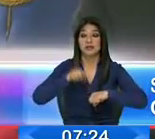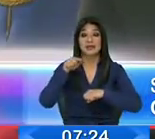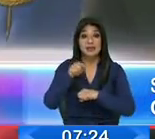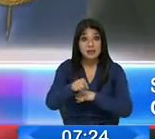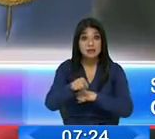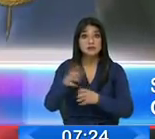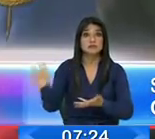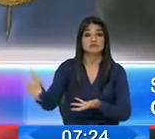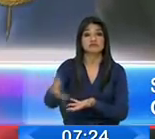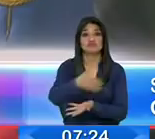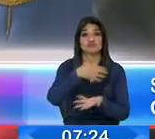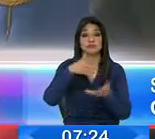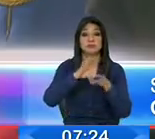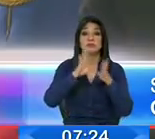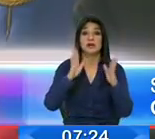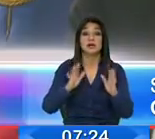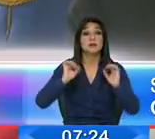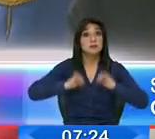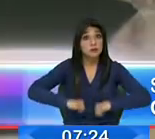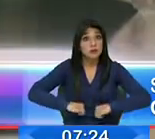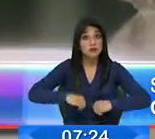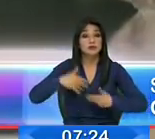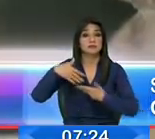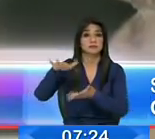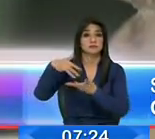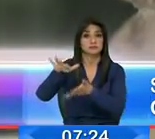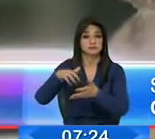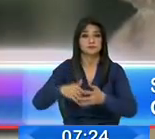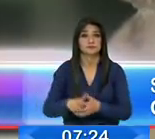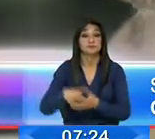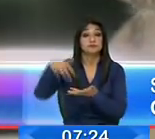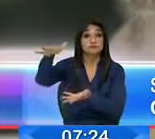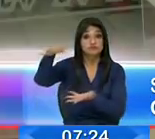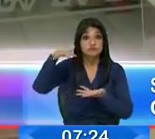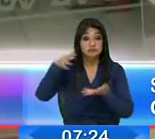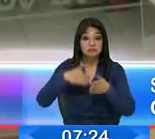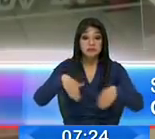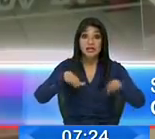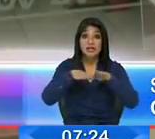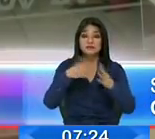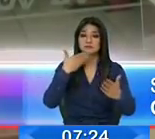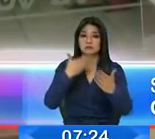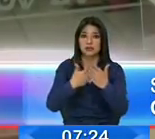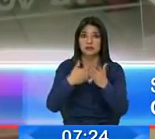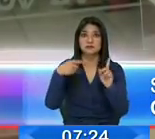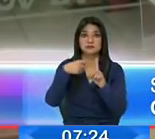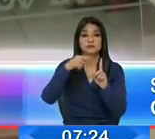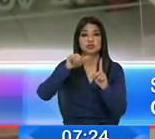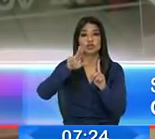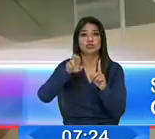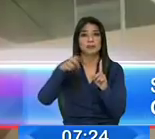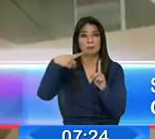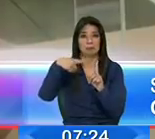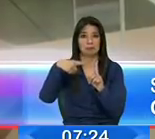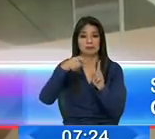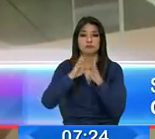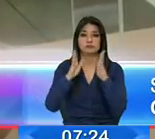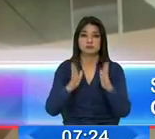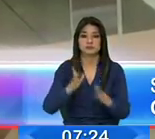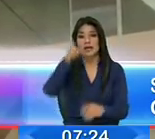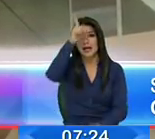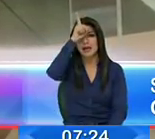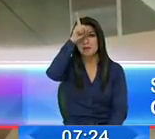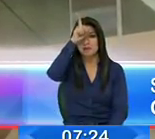las piezas en la propia embajada para que puedan ser repatriadas. La repatriación de estas piezas se dio gracias a que Josef Rettinger, un ciudadano alemán